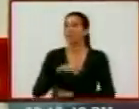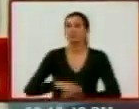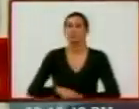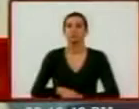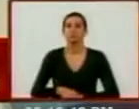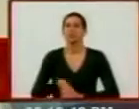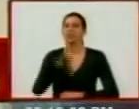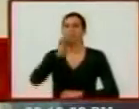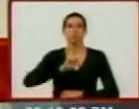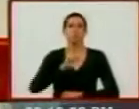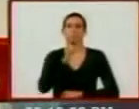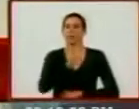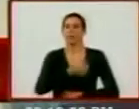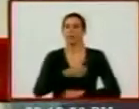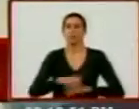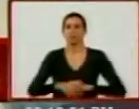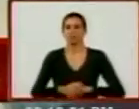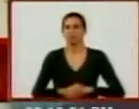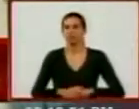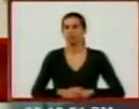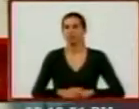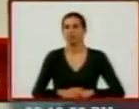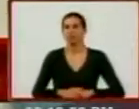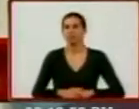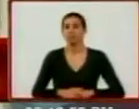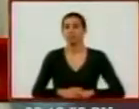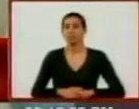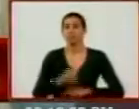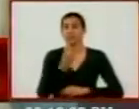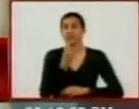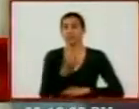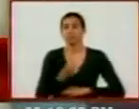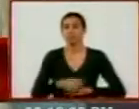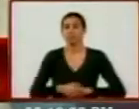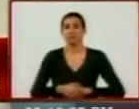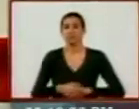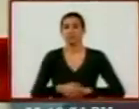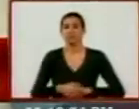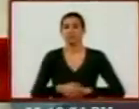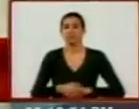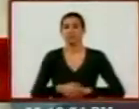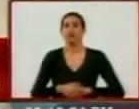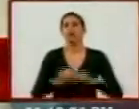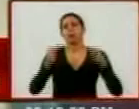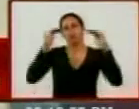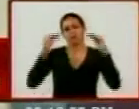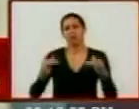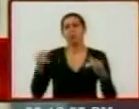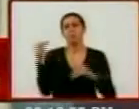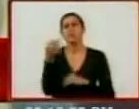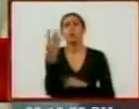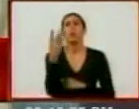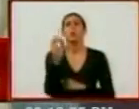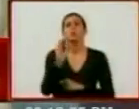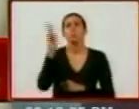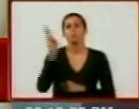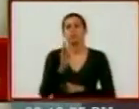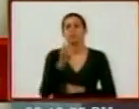interpretación a través de la cual hicieron una rebaja del 40%